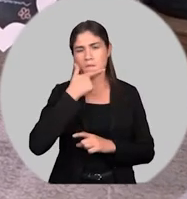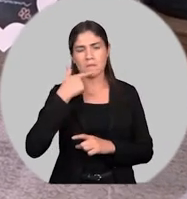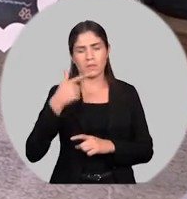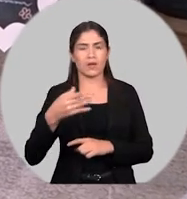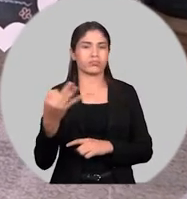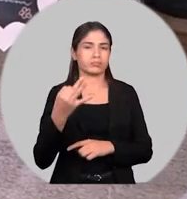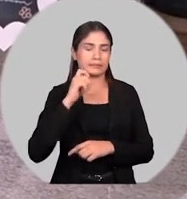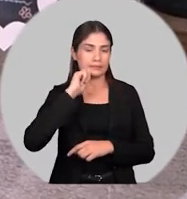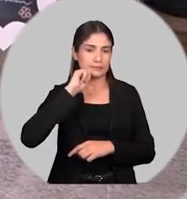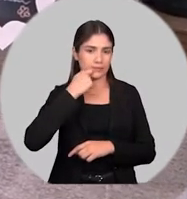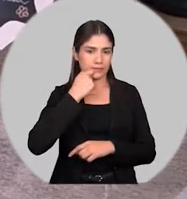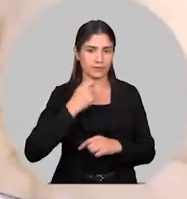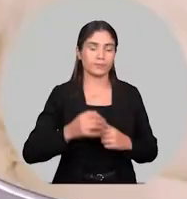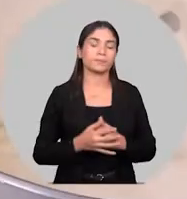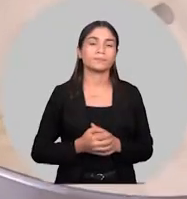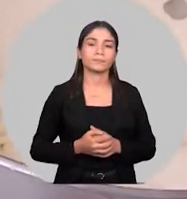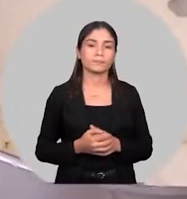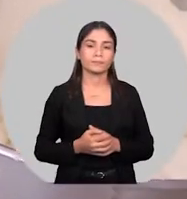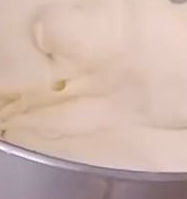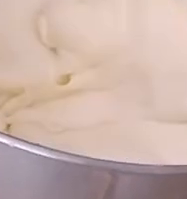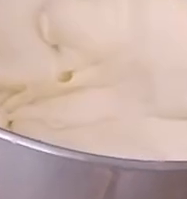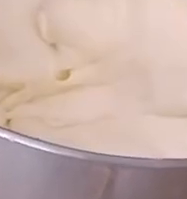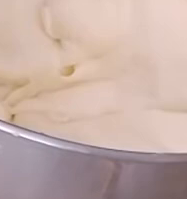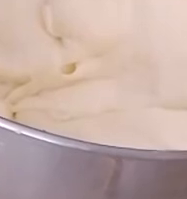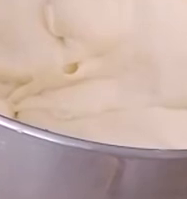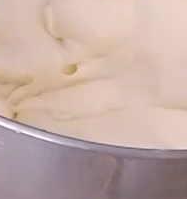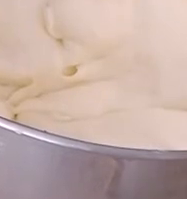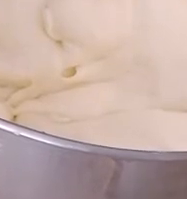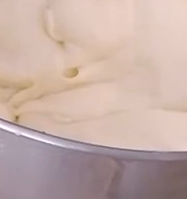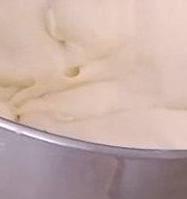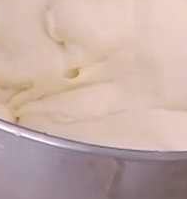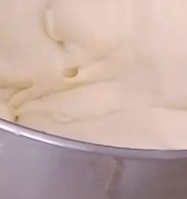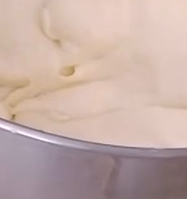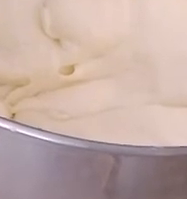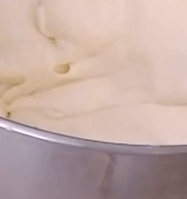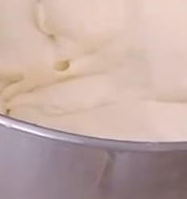crema es una delicia, les va a encantar.